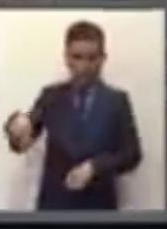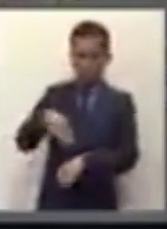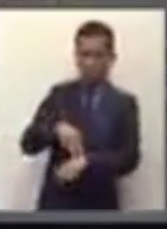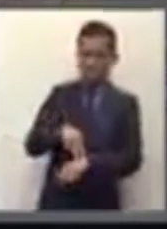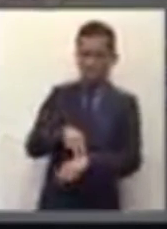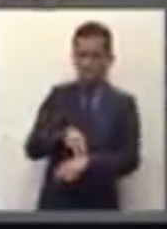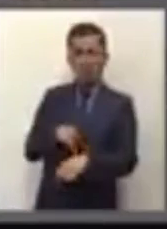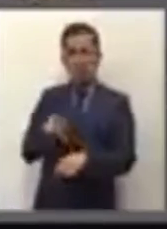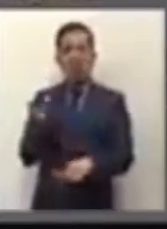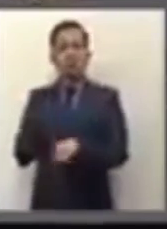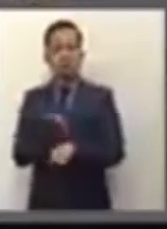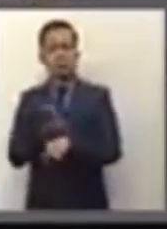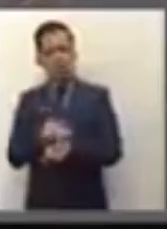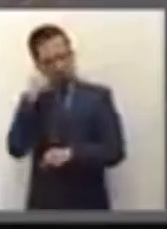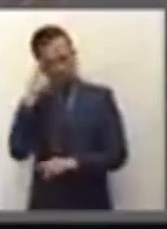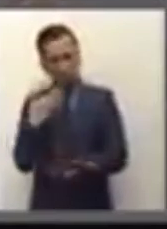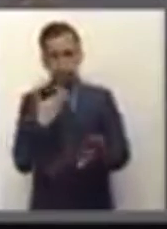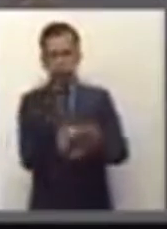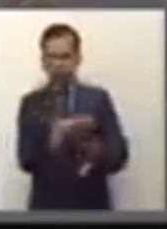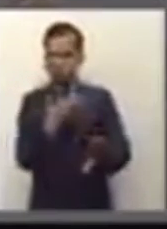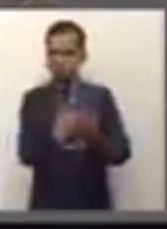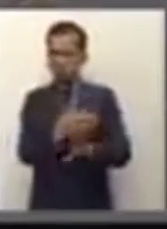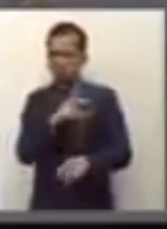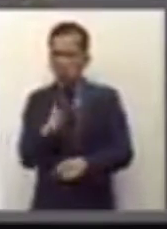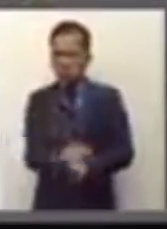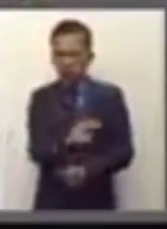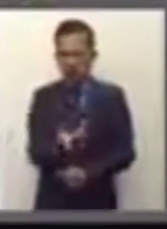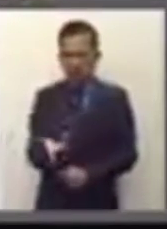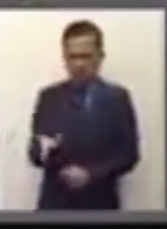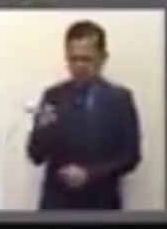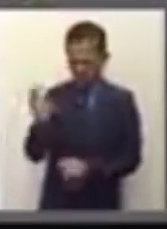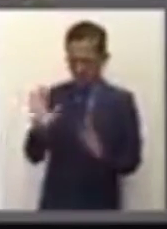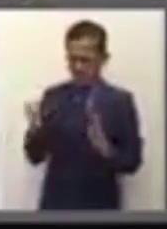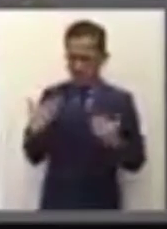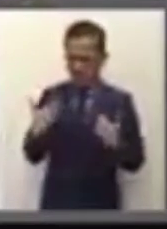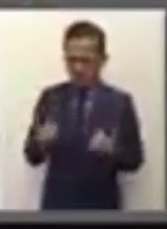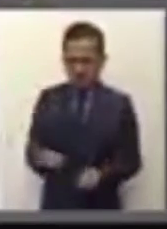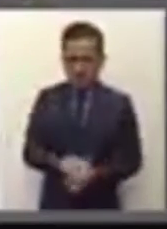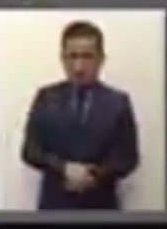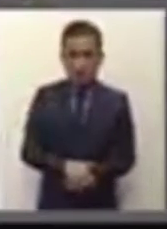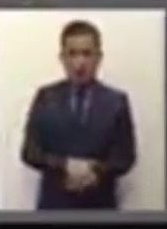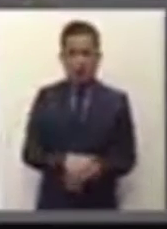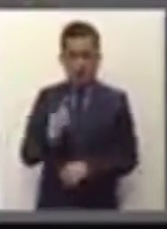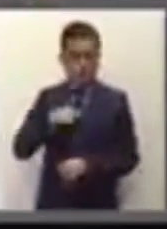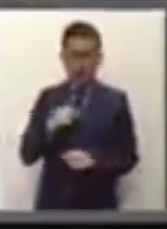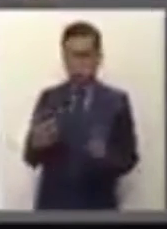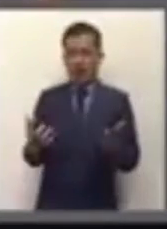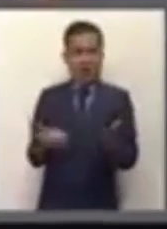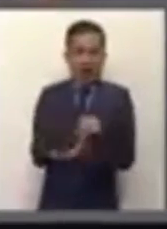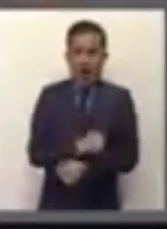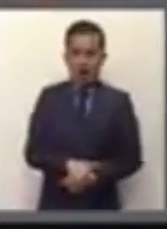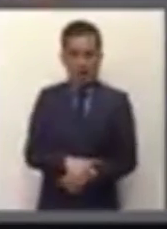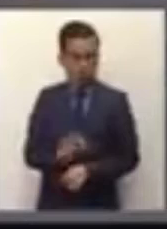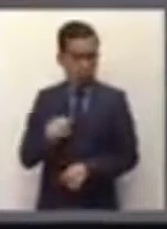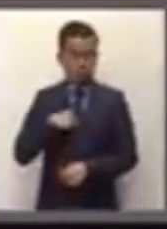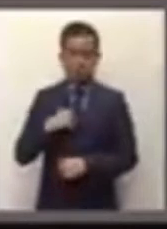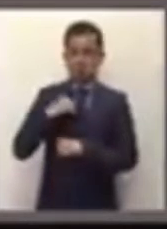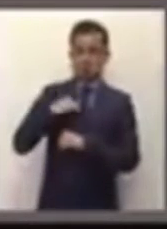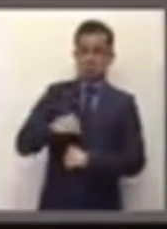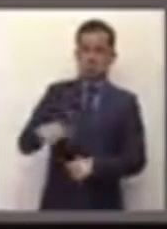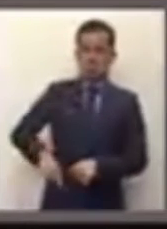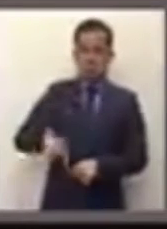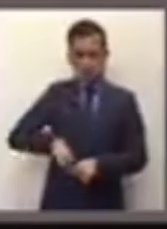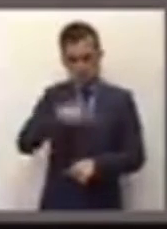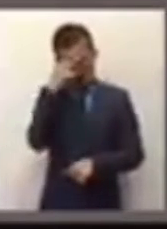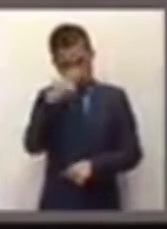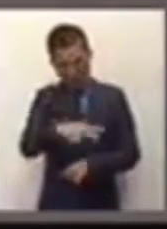pueblo de México. Asúmanlo. El tema es que les ganamos. El tema es que gobernaremos este país, el tema es